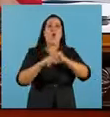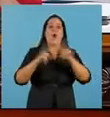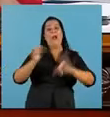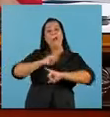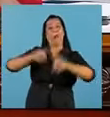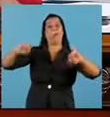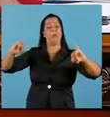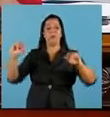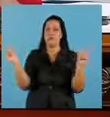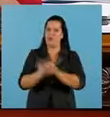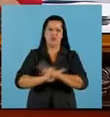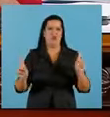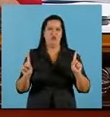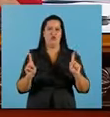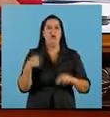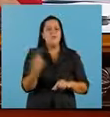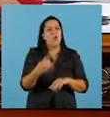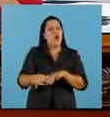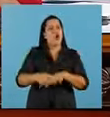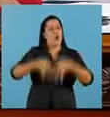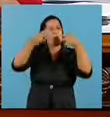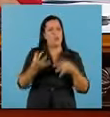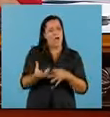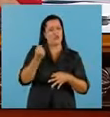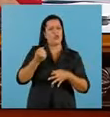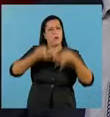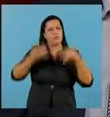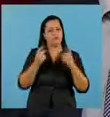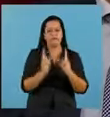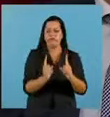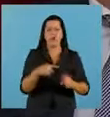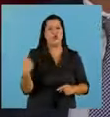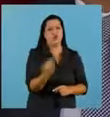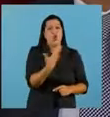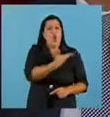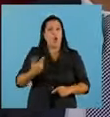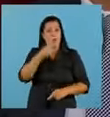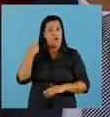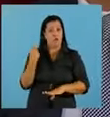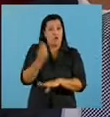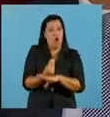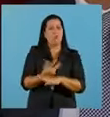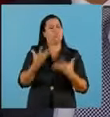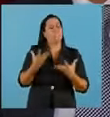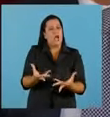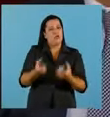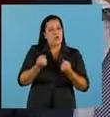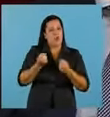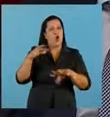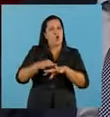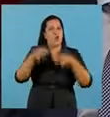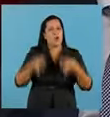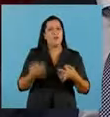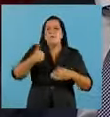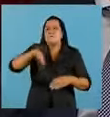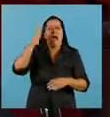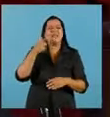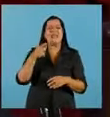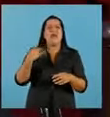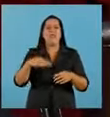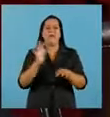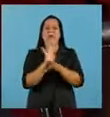mediático. Es un compromiso estructural, sustentable y permanente para mi gobierno, que apunta a las raíces profundas de la